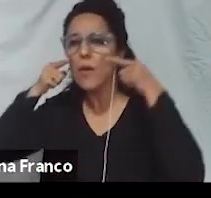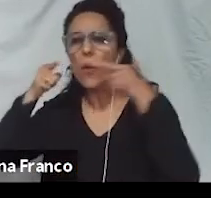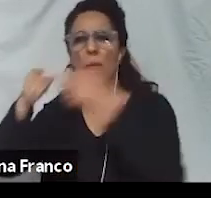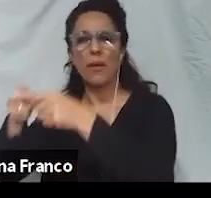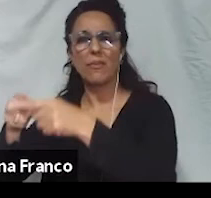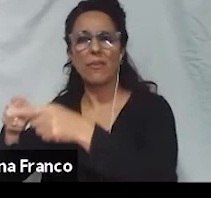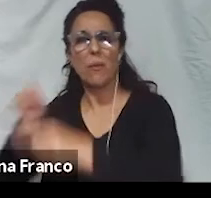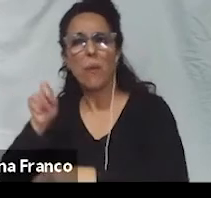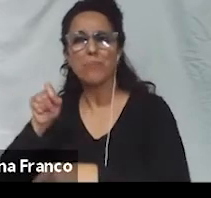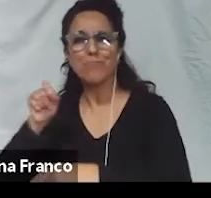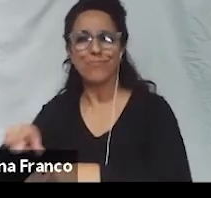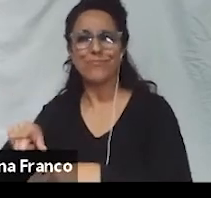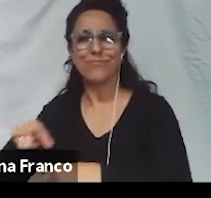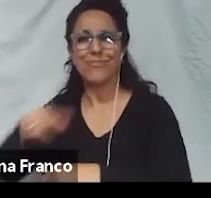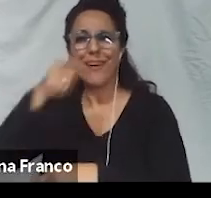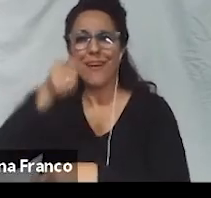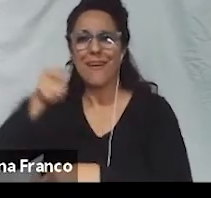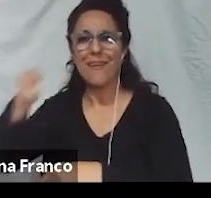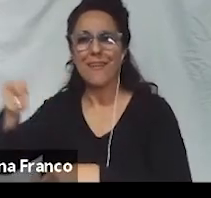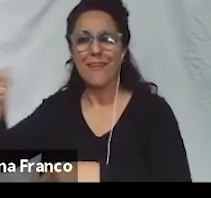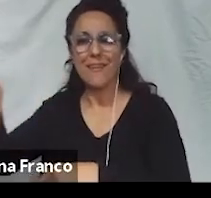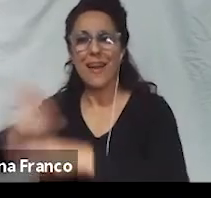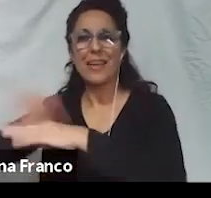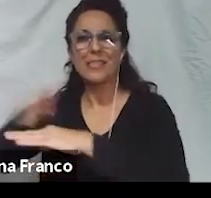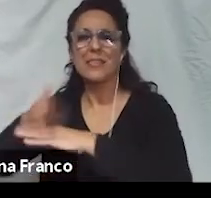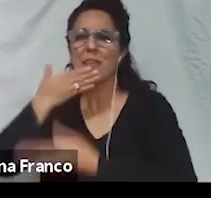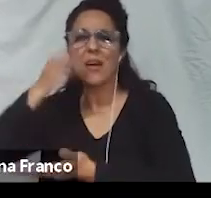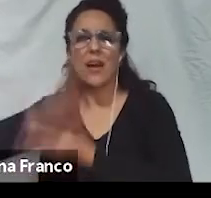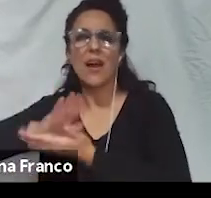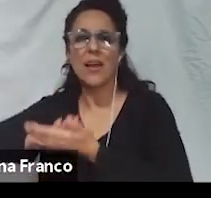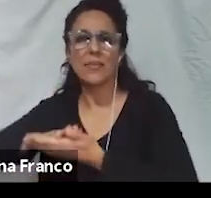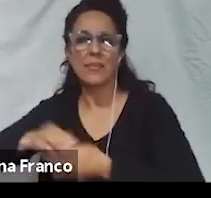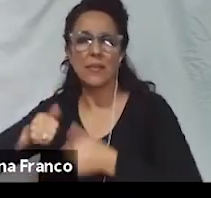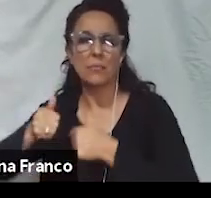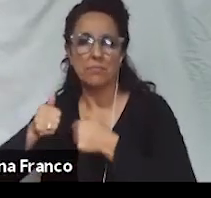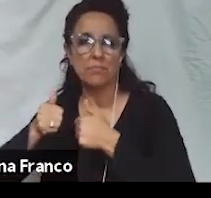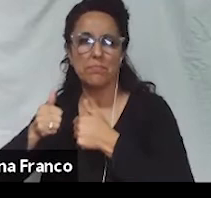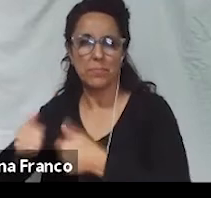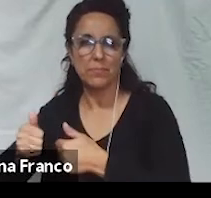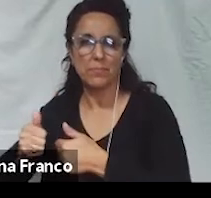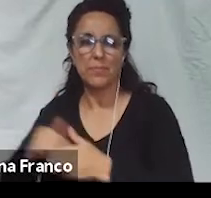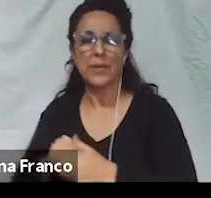como objetivo porque es lo que va a garantizar una accesibilidad